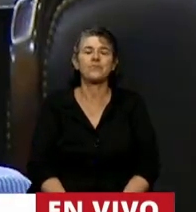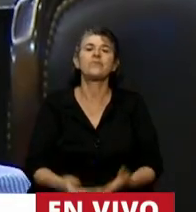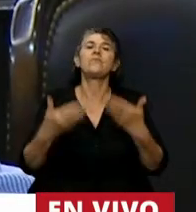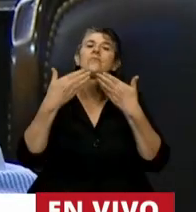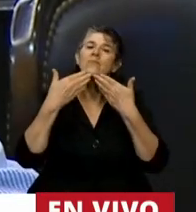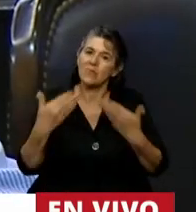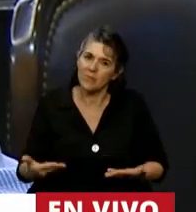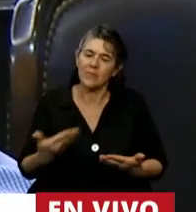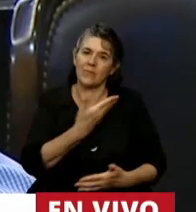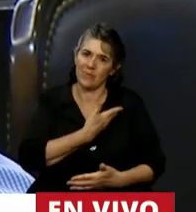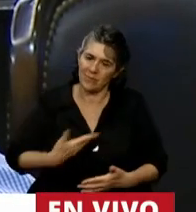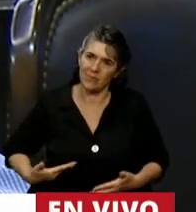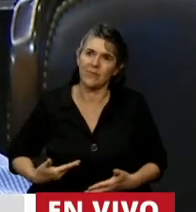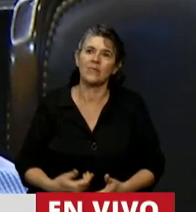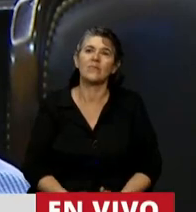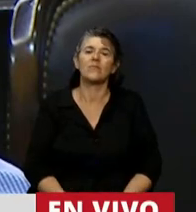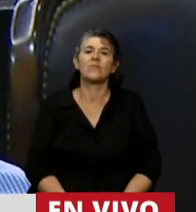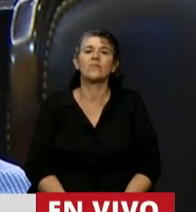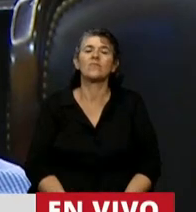Gracias, señor presidente.